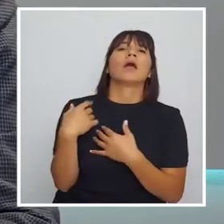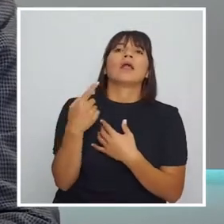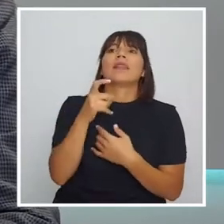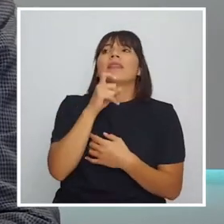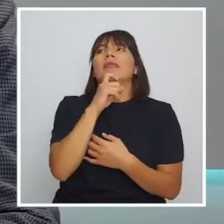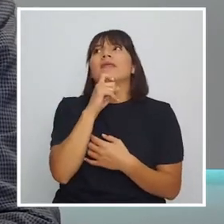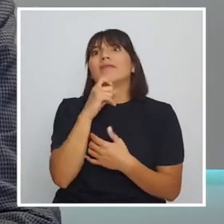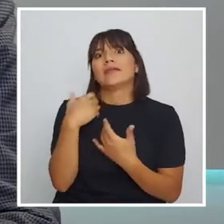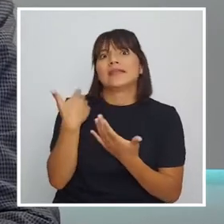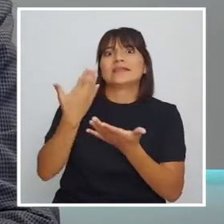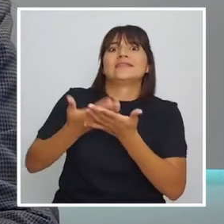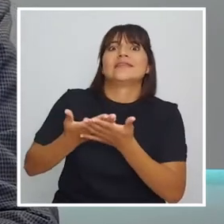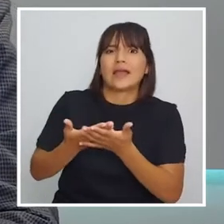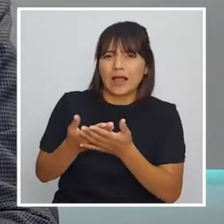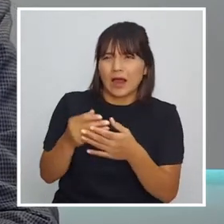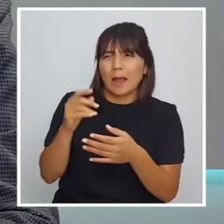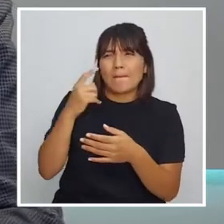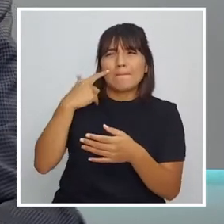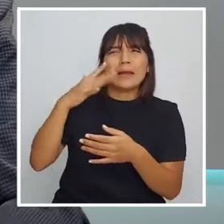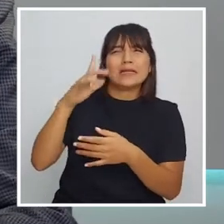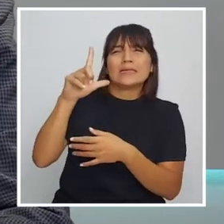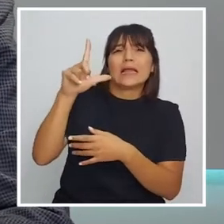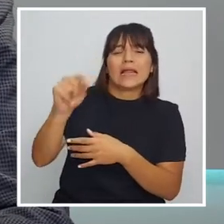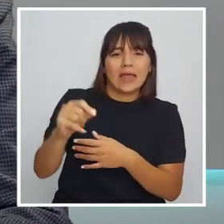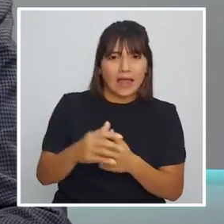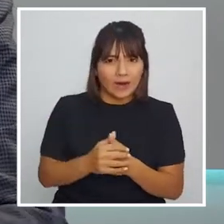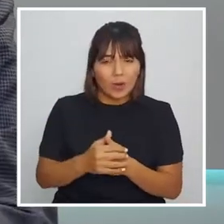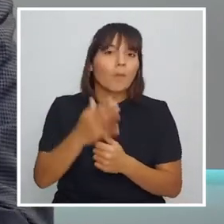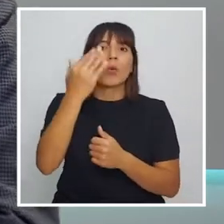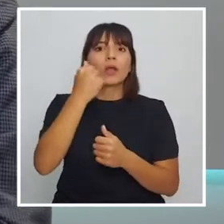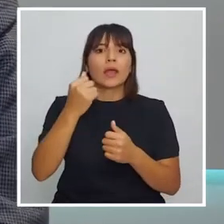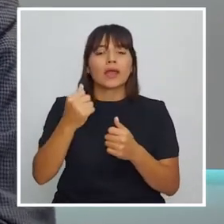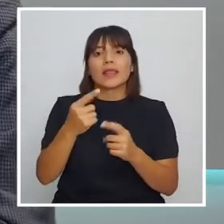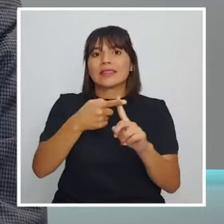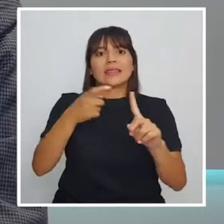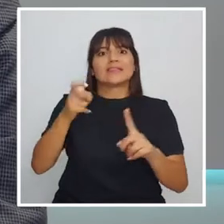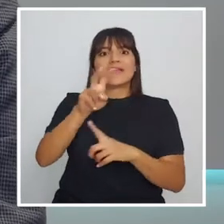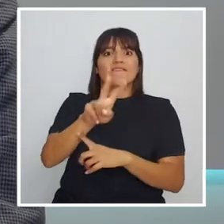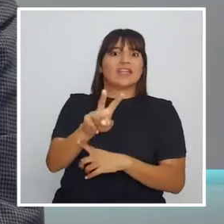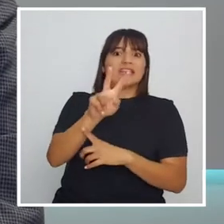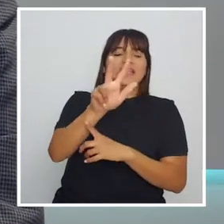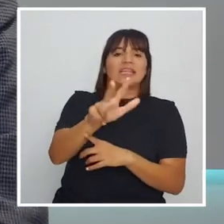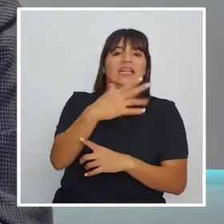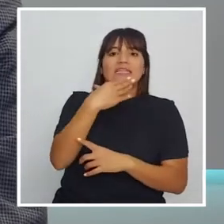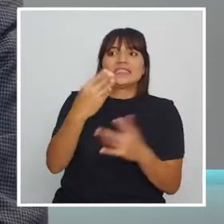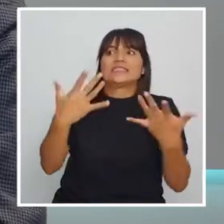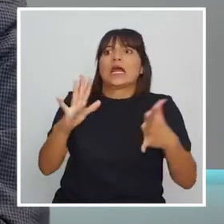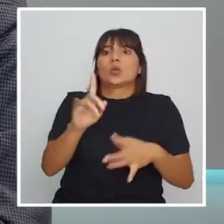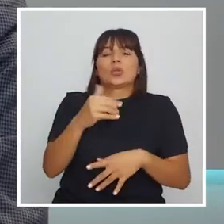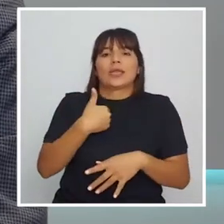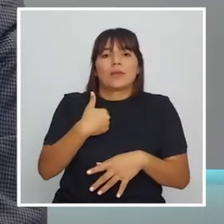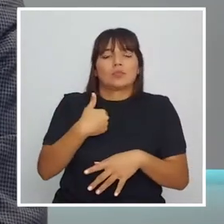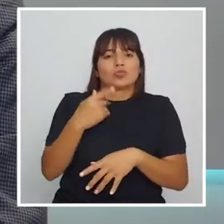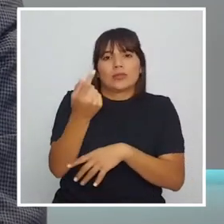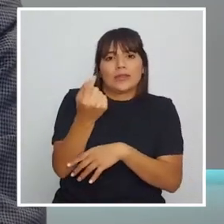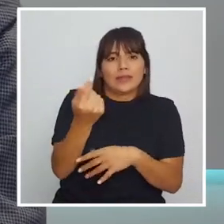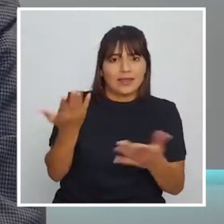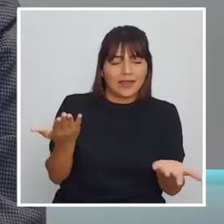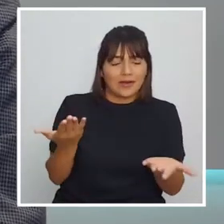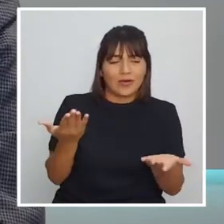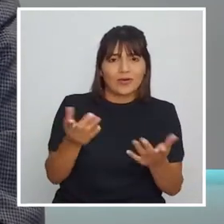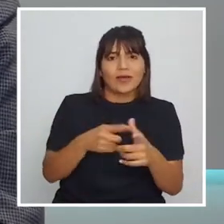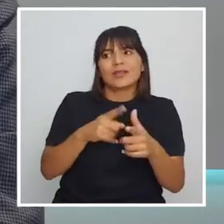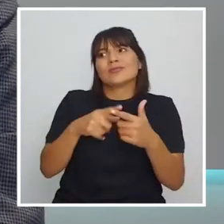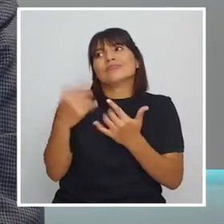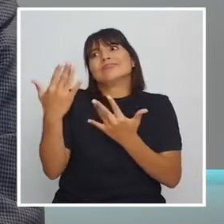quincena comenzó como el 24, 25 de diciembre o el 23, se hace una quincena como de 3 semanas y entonces